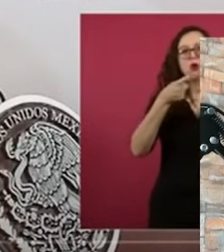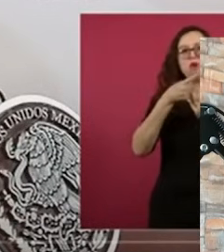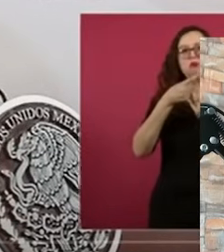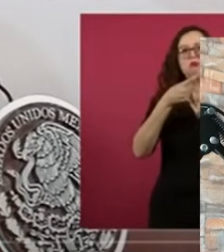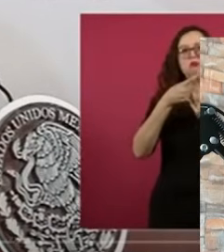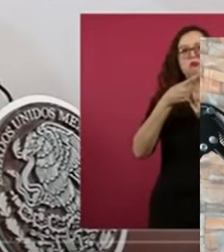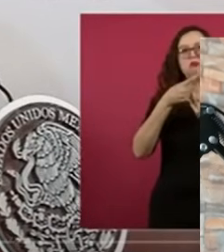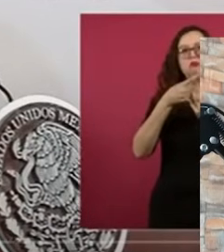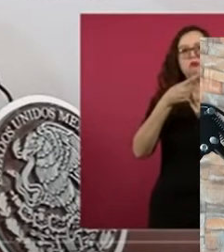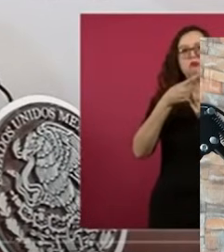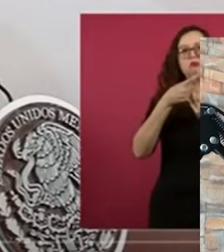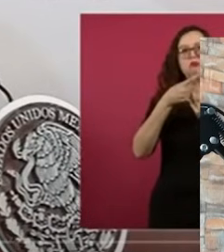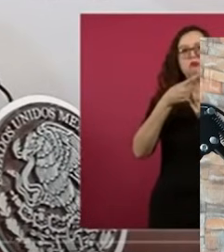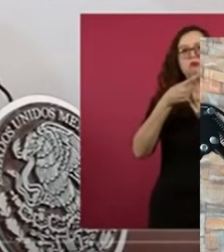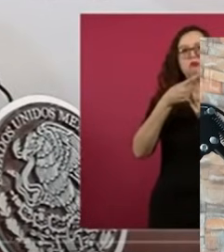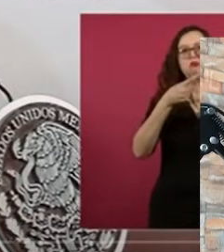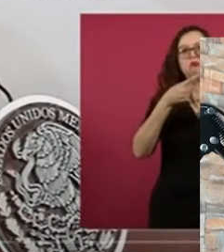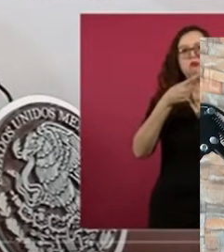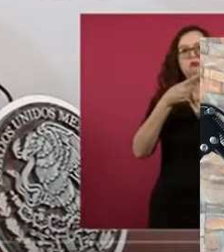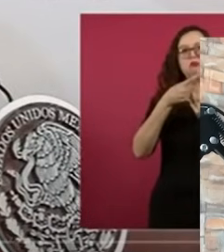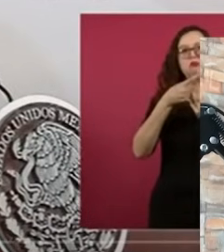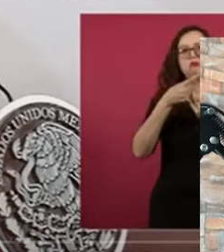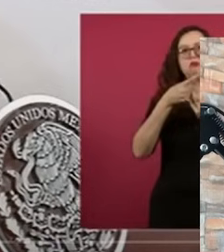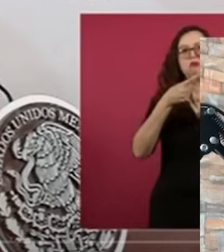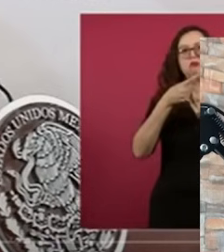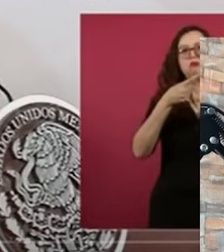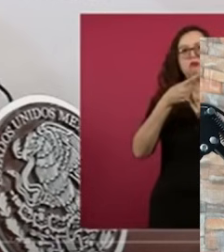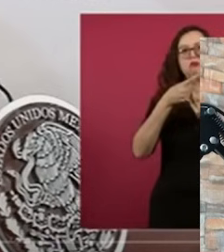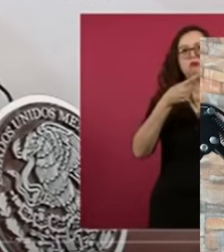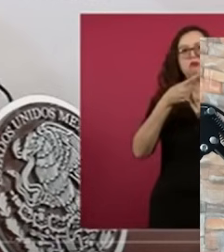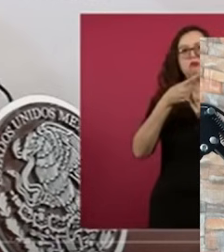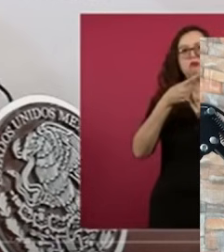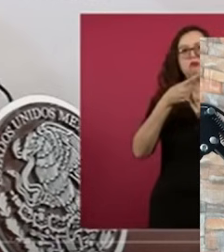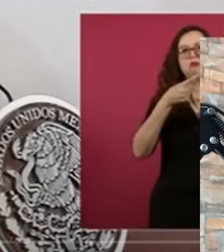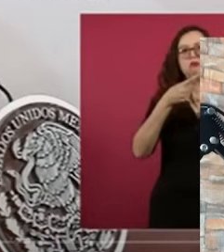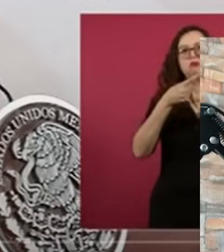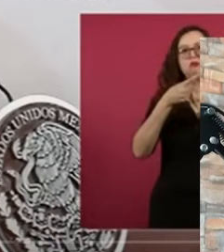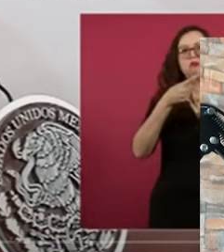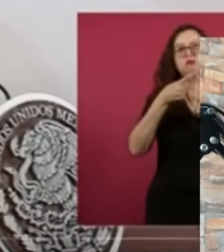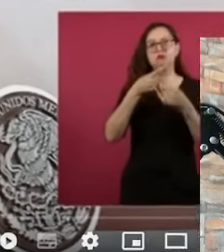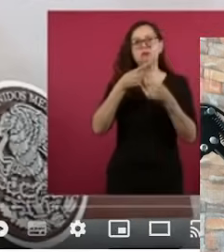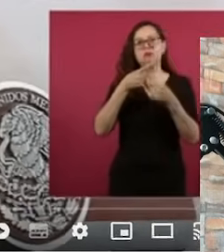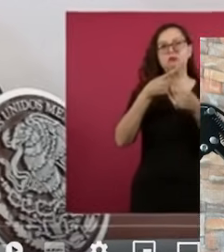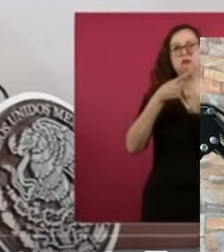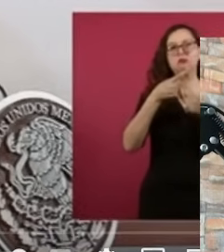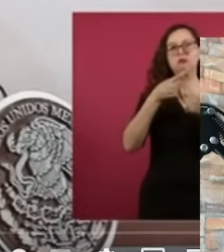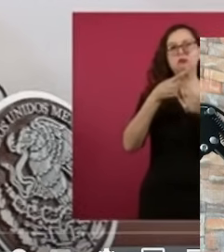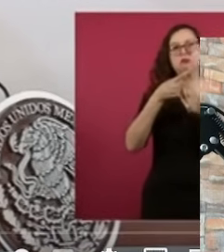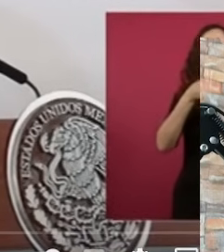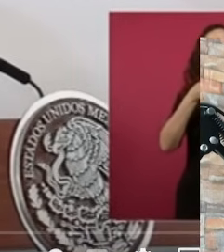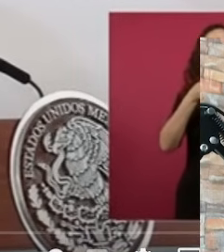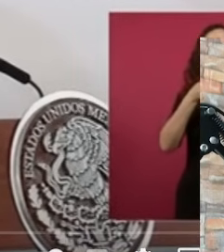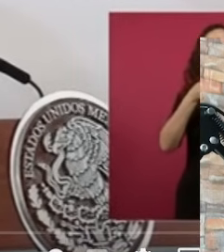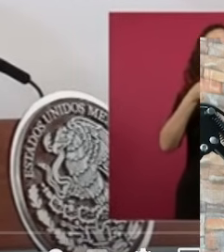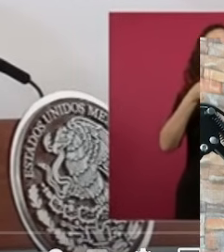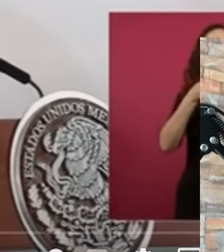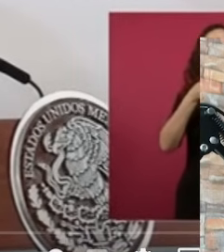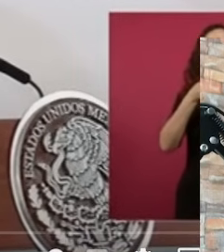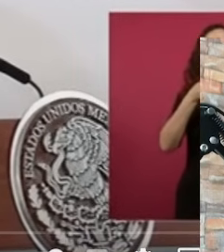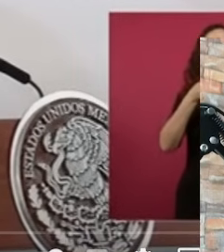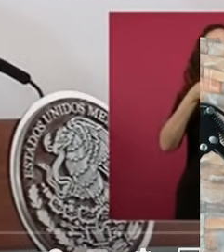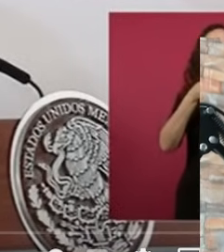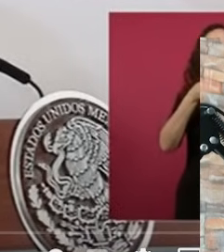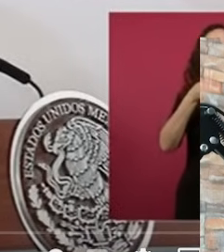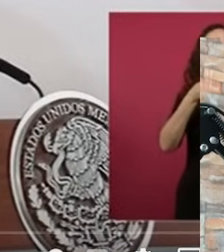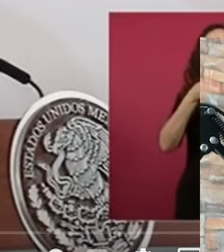Y claro, ahí el presidente ya comenzó a hablar de que los medios de comunicación también tienen derecho de decir sus verdades, compatriotas.